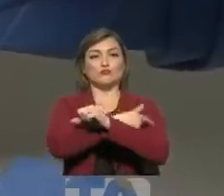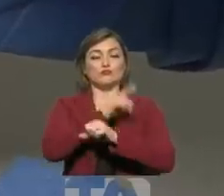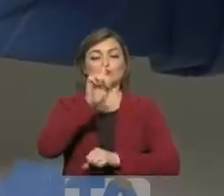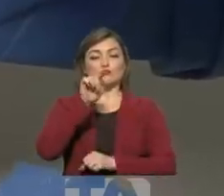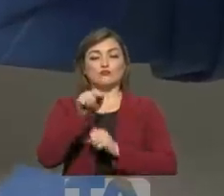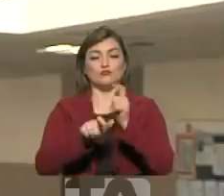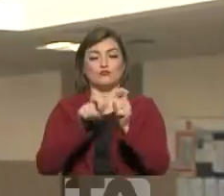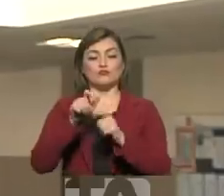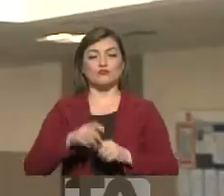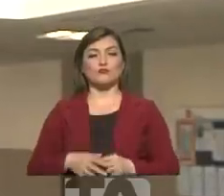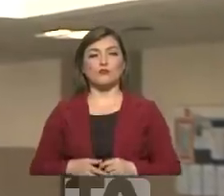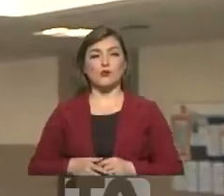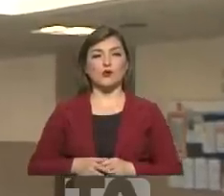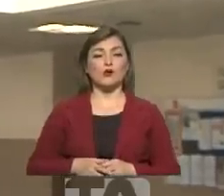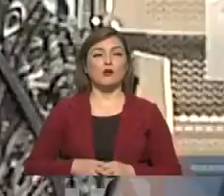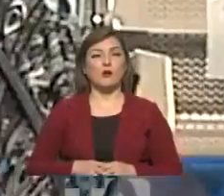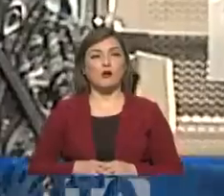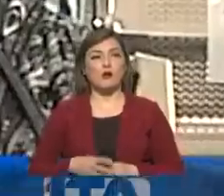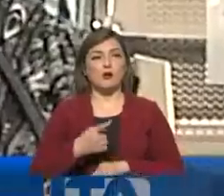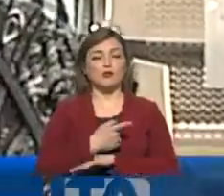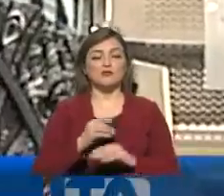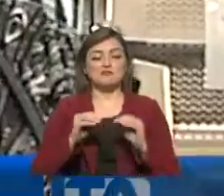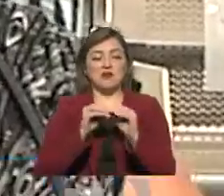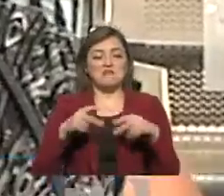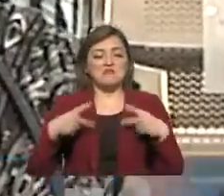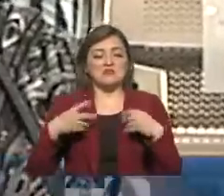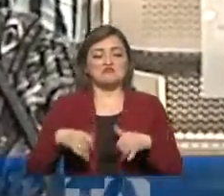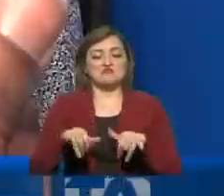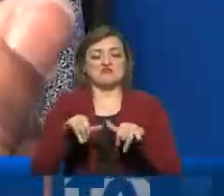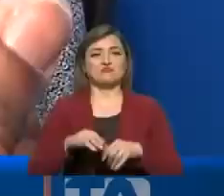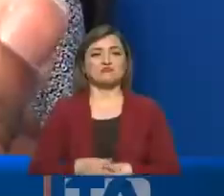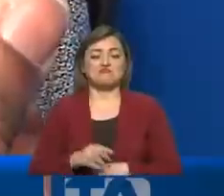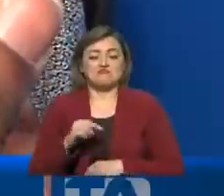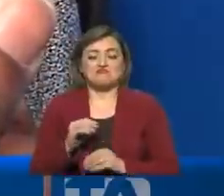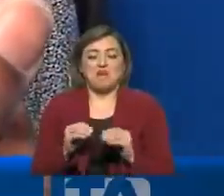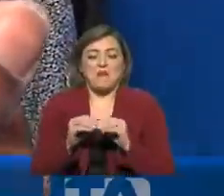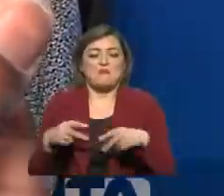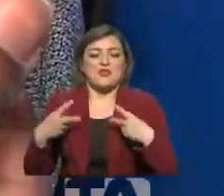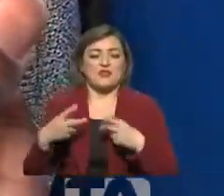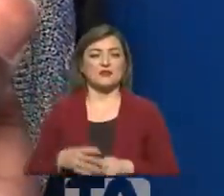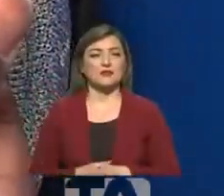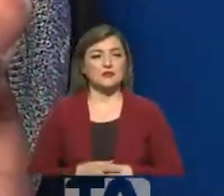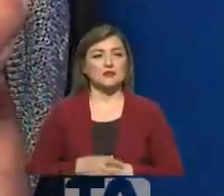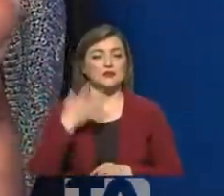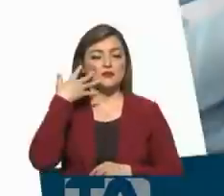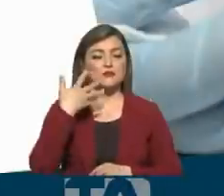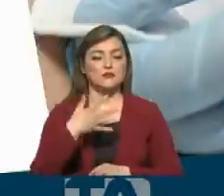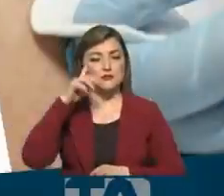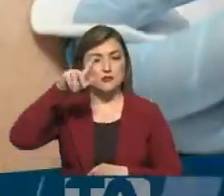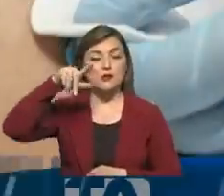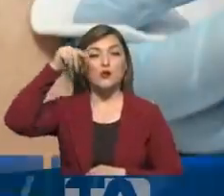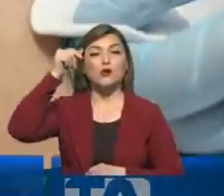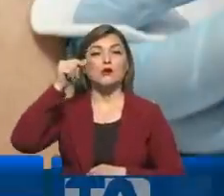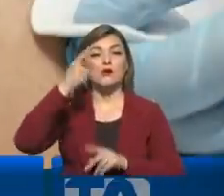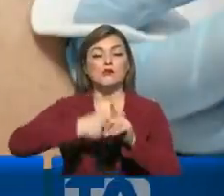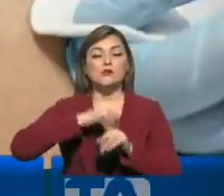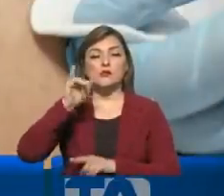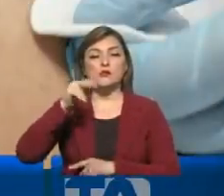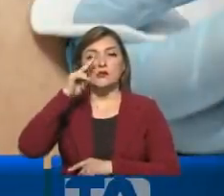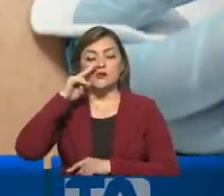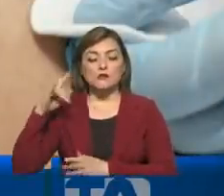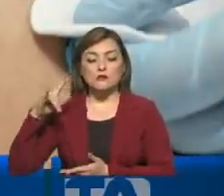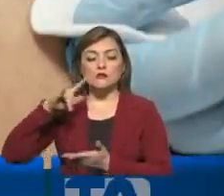1,000 personas. Un día más de vida. Un poquito más de vida con esto. Según la calendarización que mantiene el gobierno, en junio